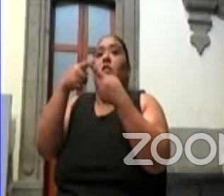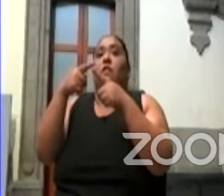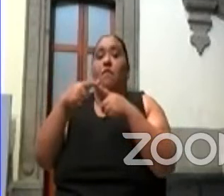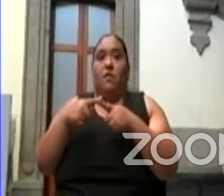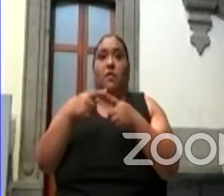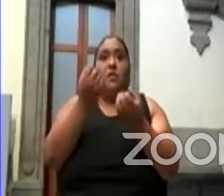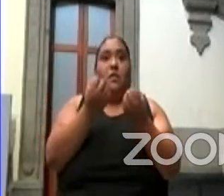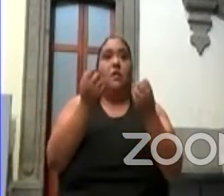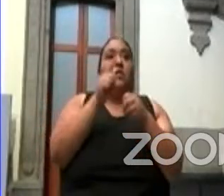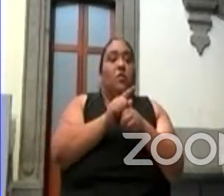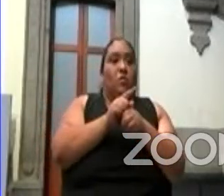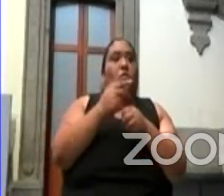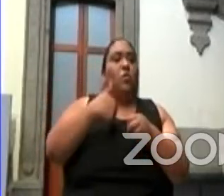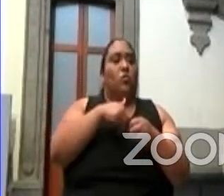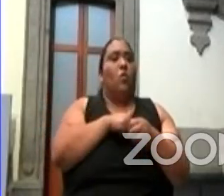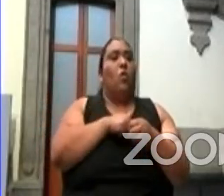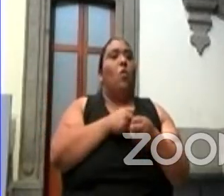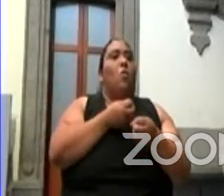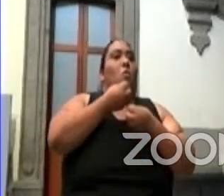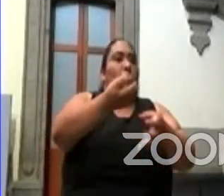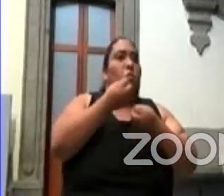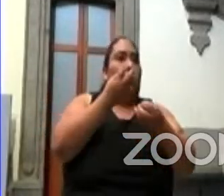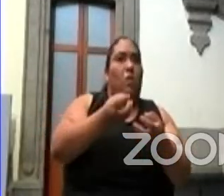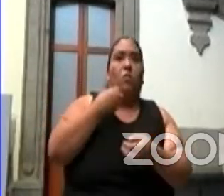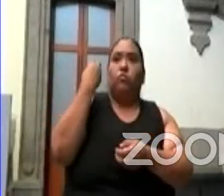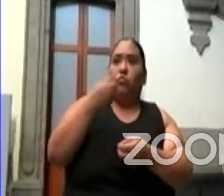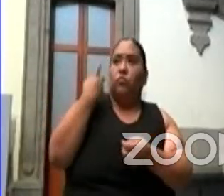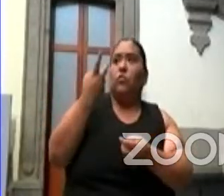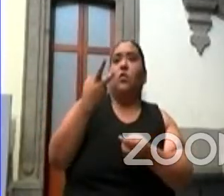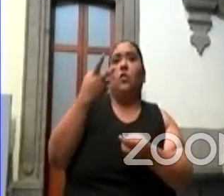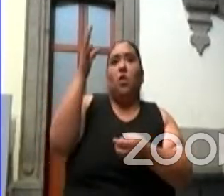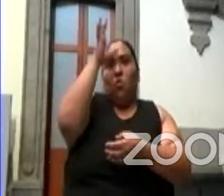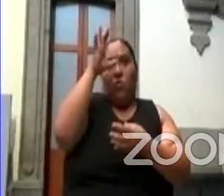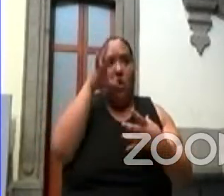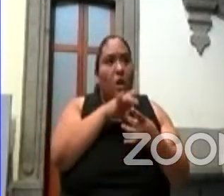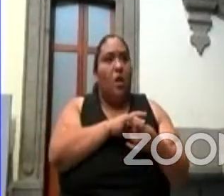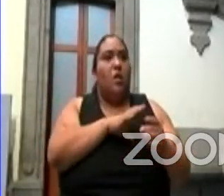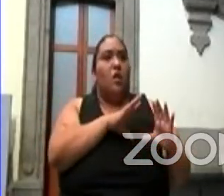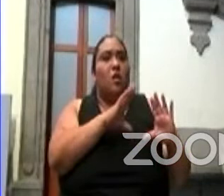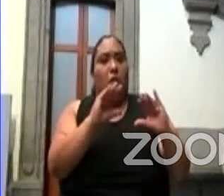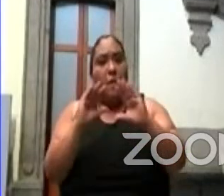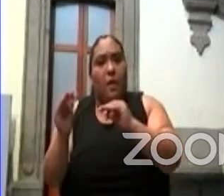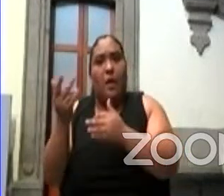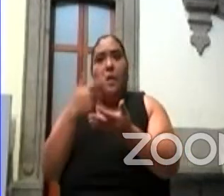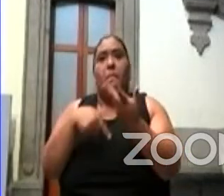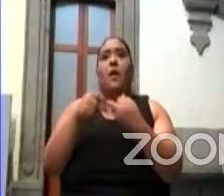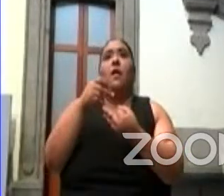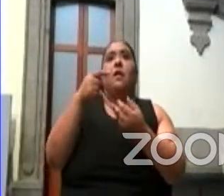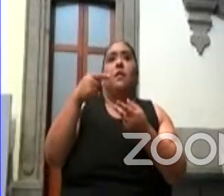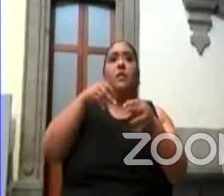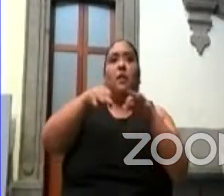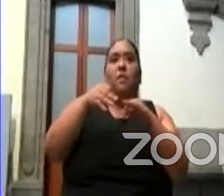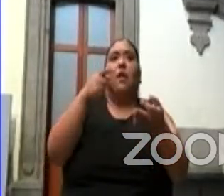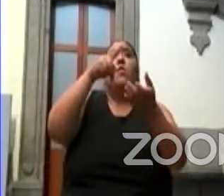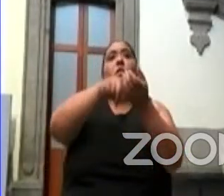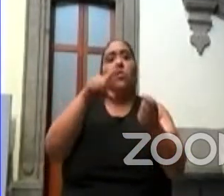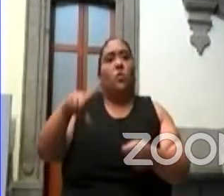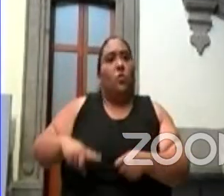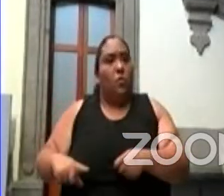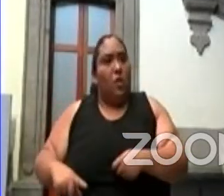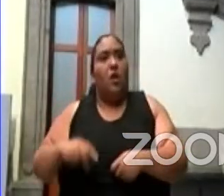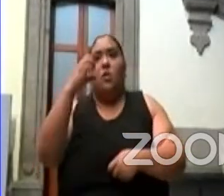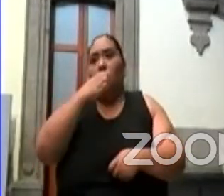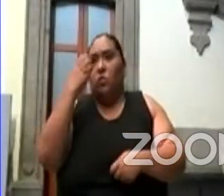Damos charlas de concientización a funcionarios públicos, a escuelas y a la iniciativa privada